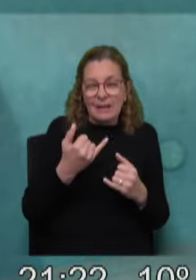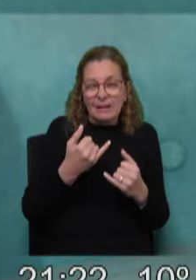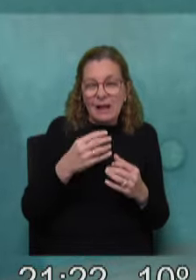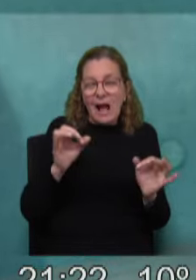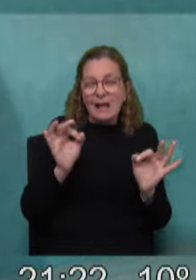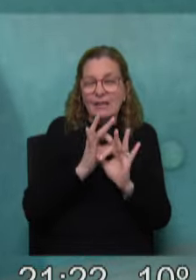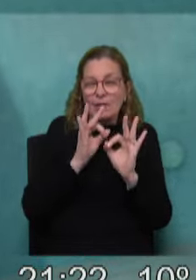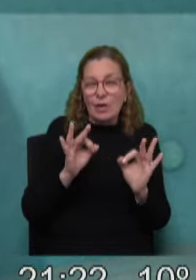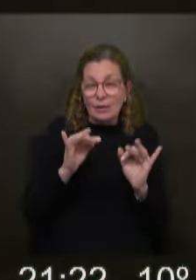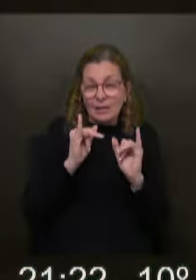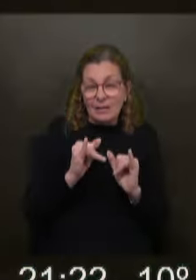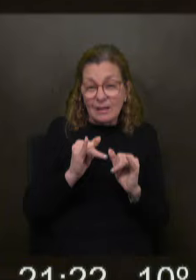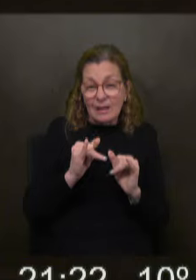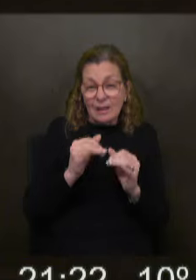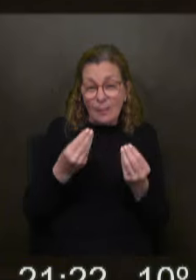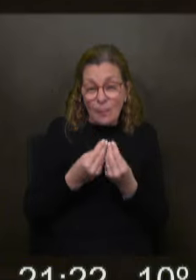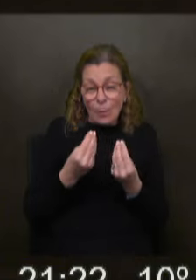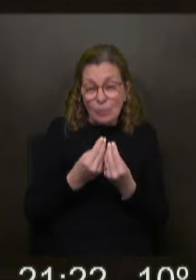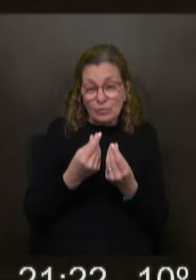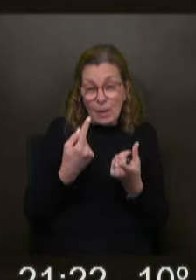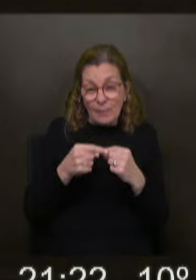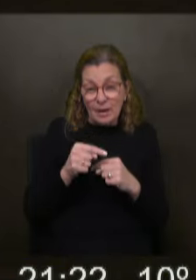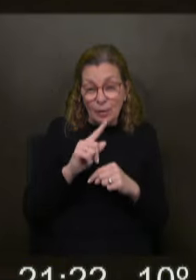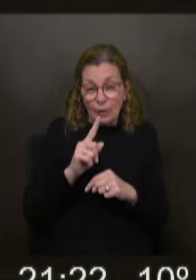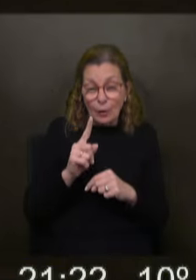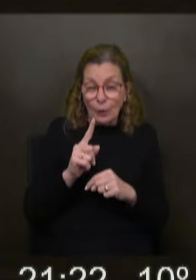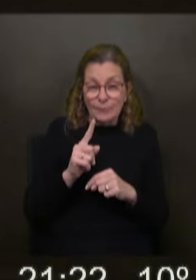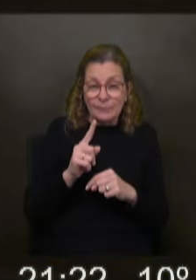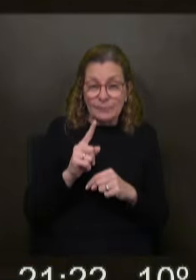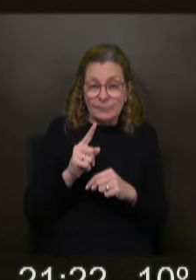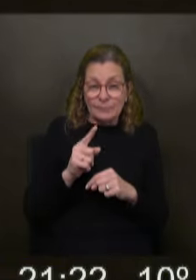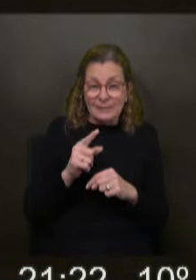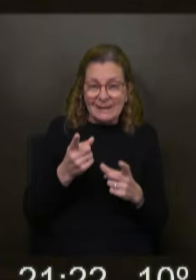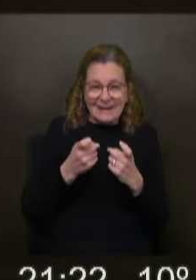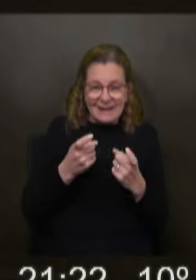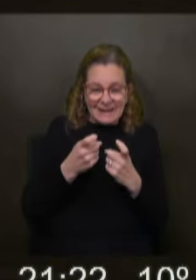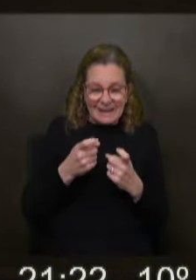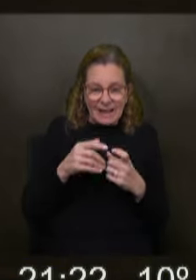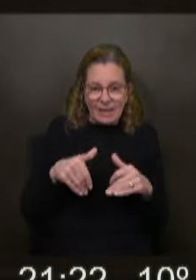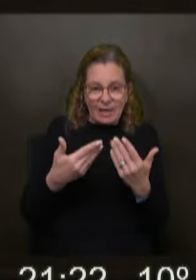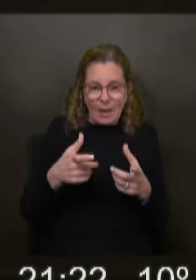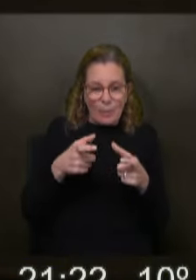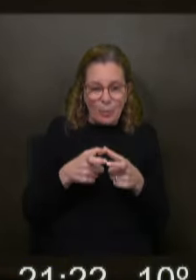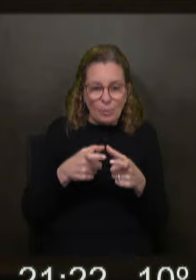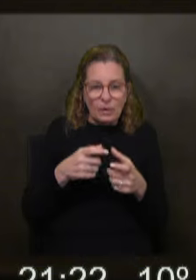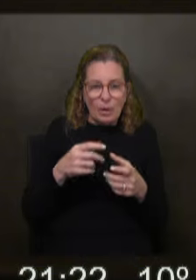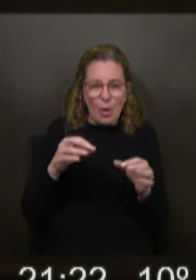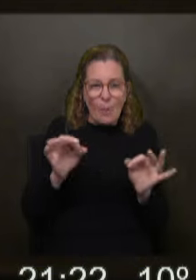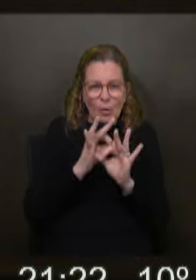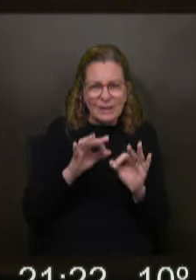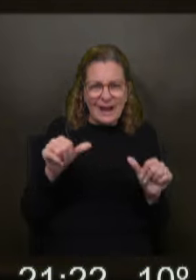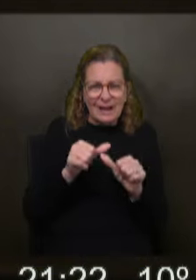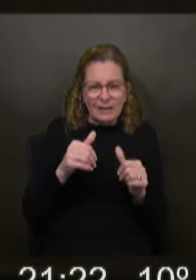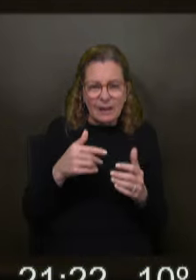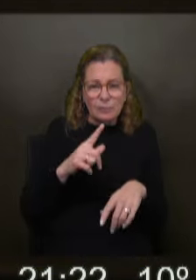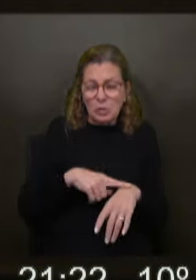canciones hechas tenés, sí, un montón, sí. Pero no te viene esa necesidad de sacarlas enseguida, que las haces, les das